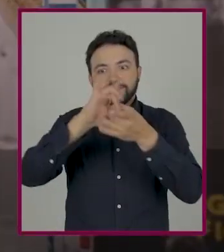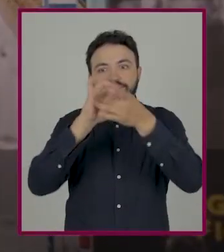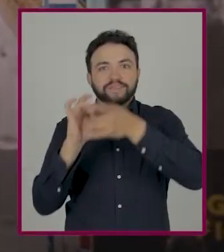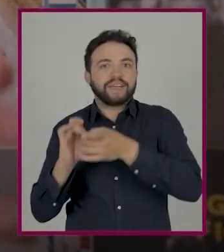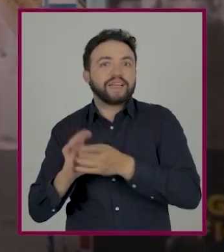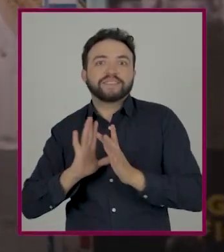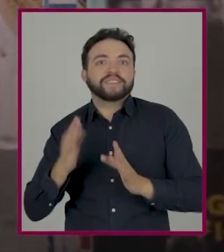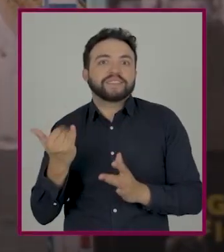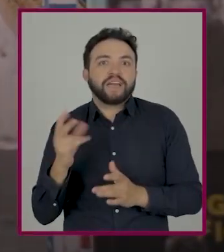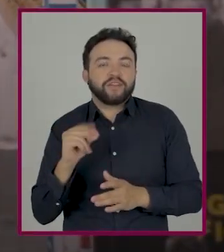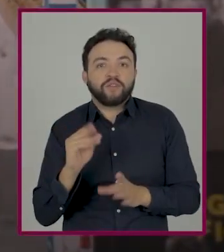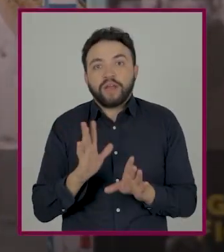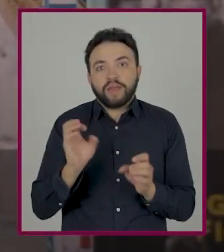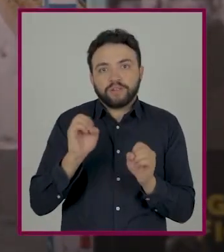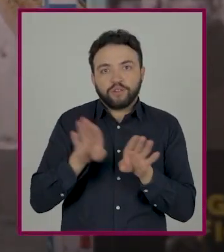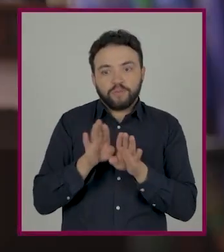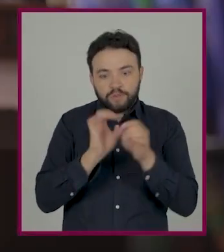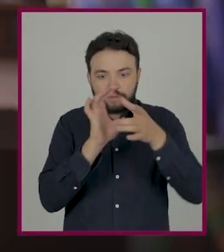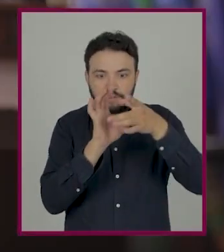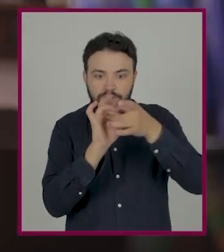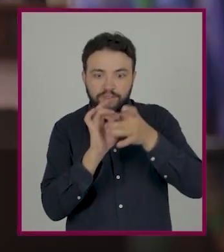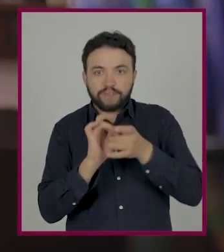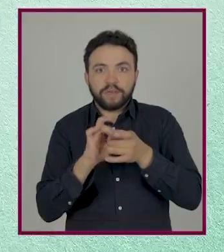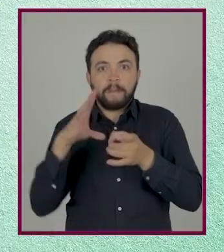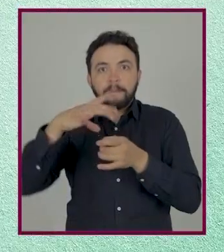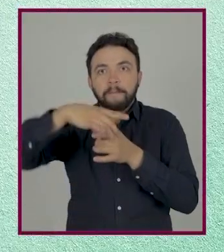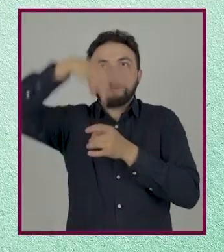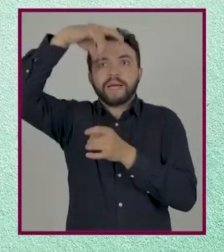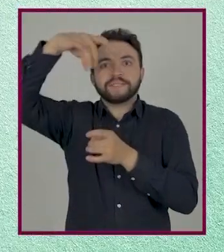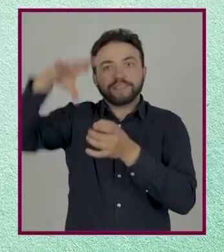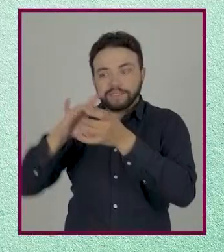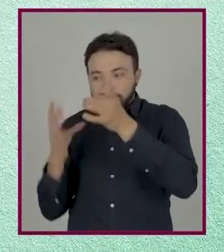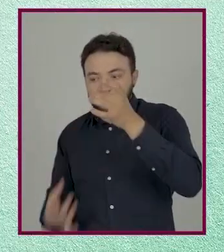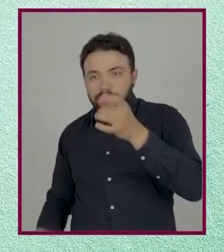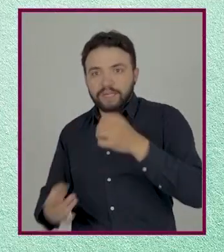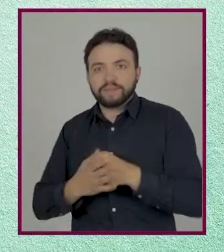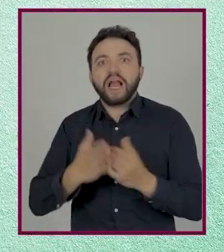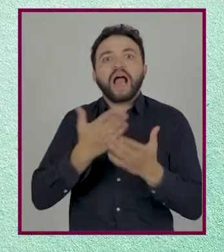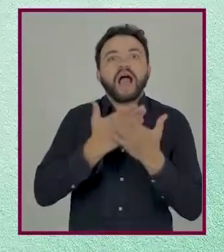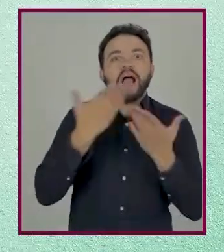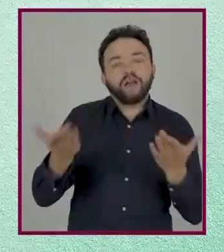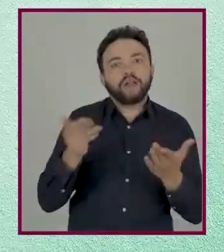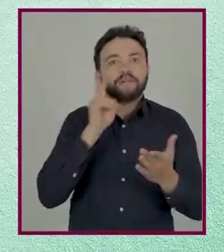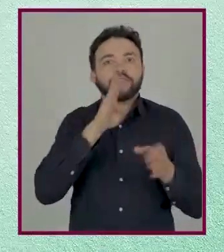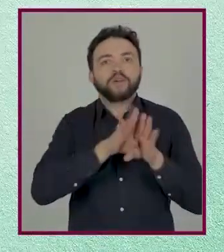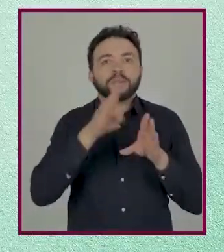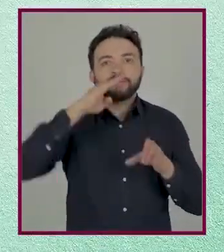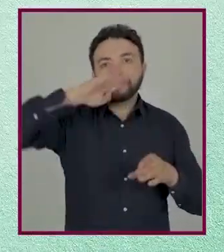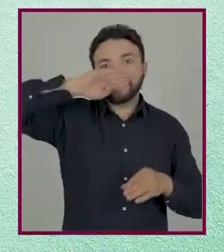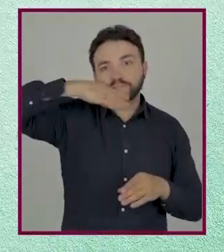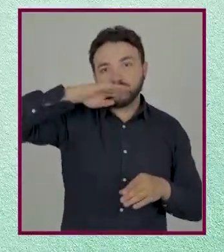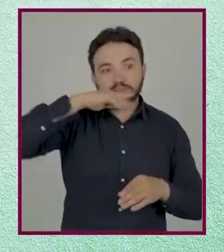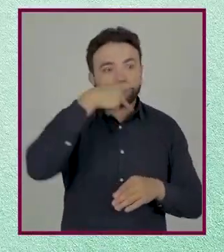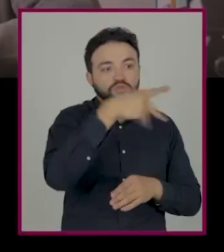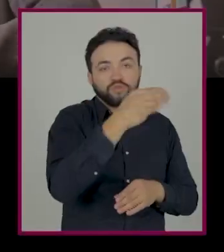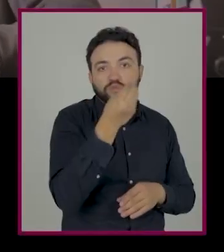Ah, ahora ya no es una cadena. Así es. Pero imagina que metemos una mazorca como alimento del ratón. Es